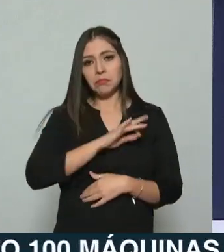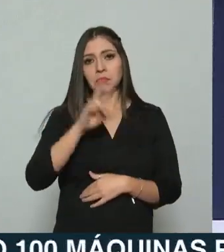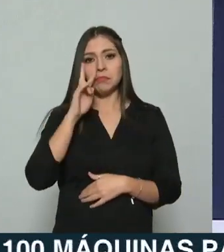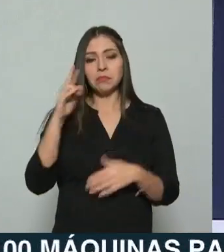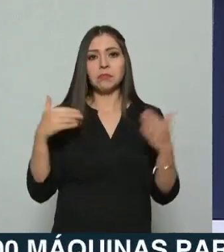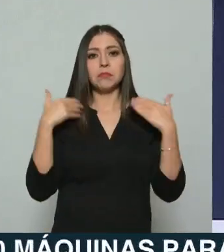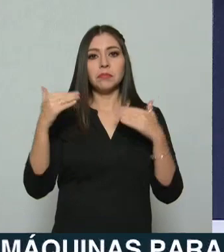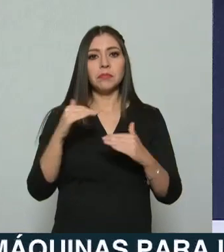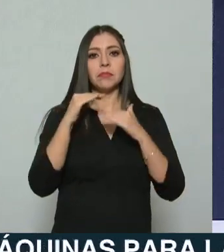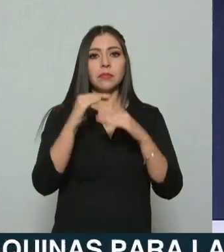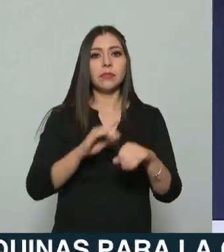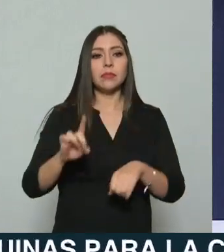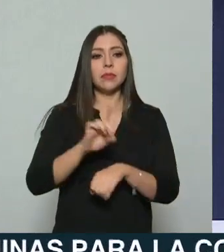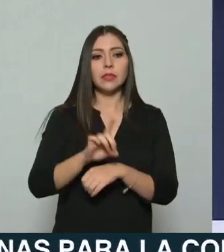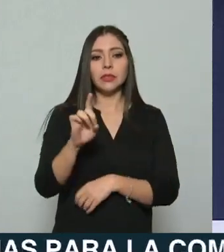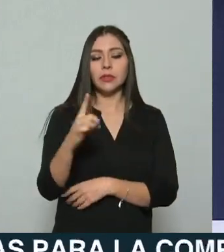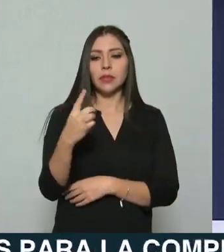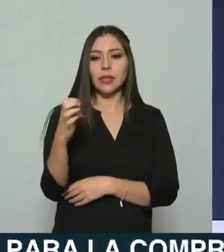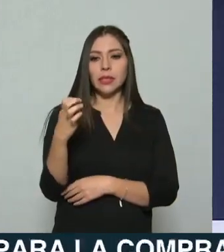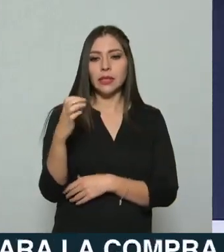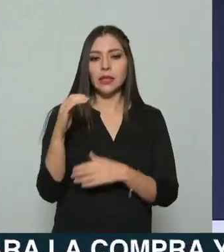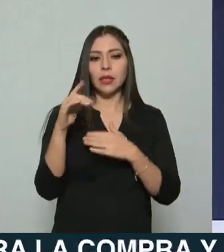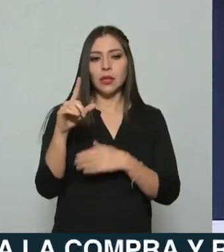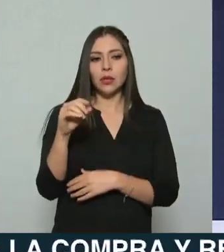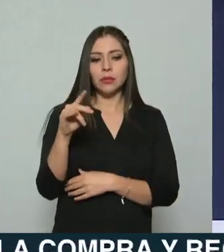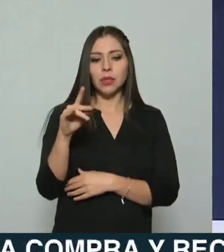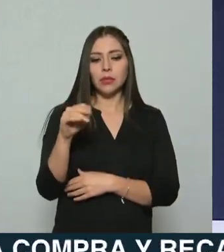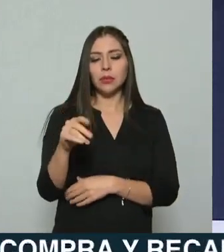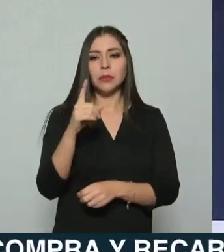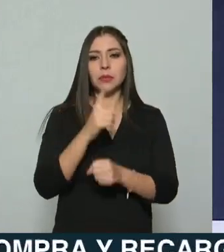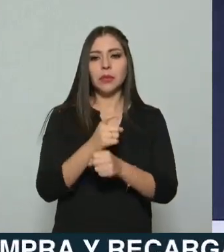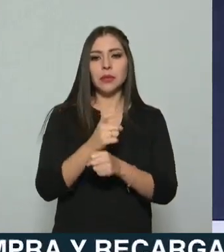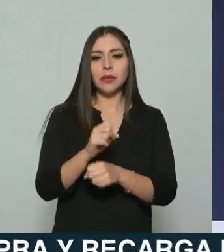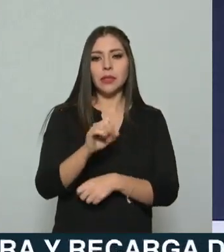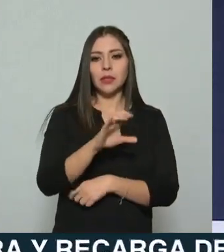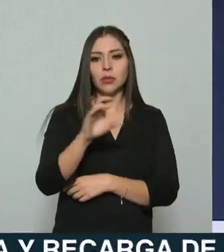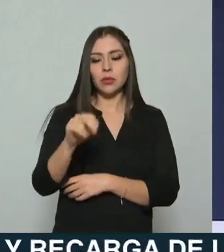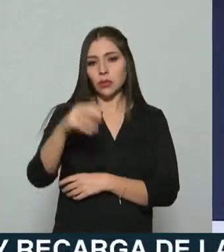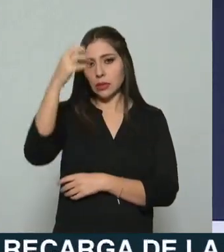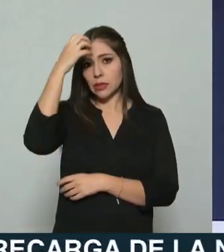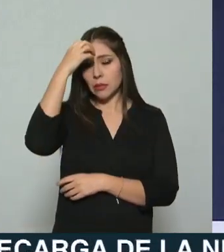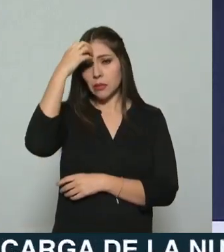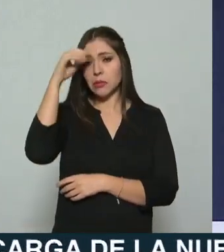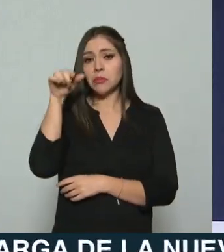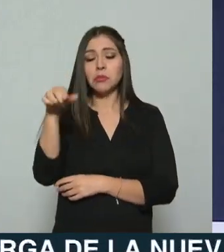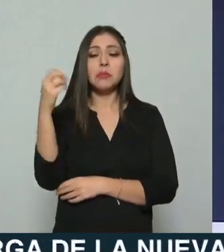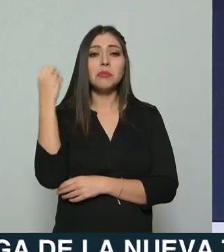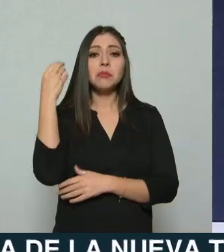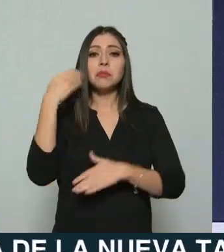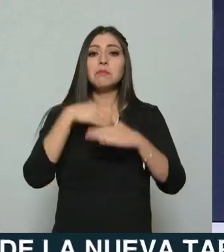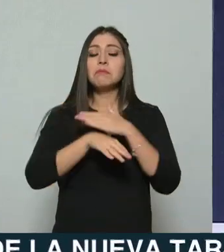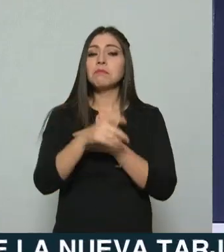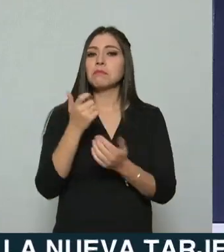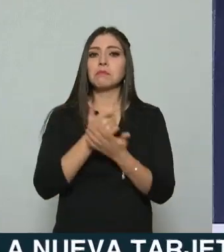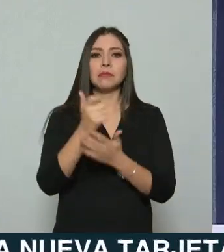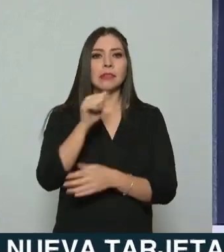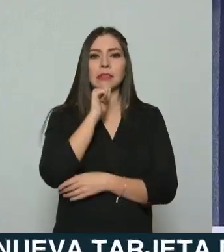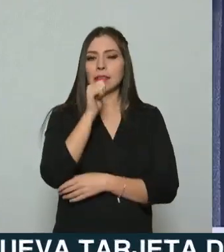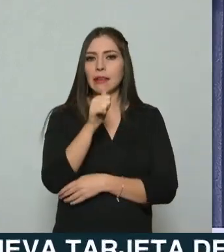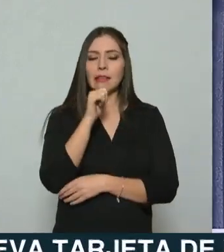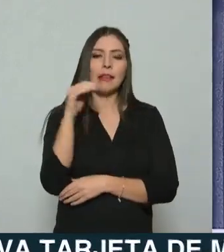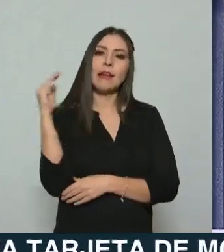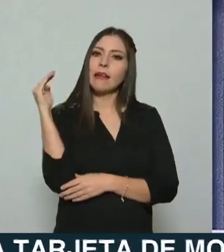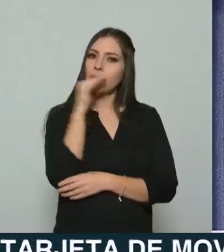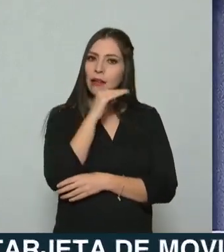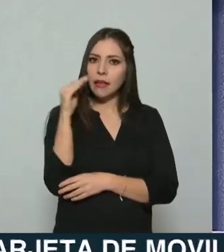próximo 31 de enero en el Complejo Cultural Los Pinos, en la primera sección del Bosque de Chapultepec. Es un evento completamente gratuito que usted visita de